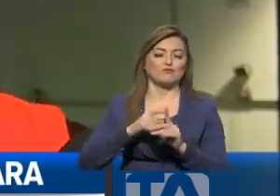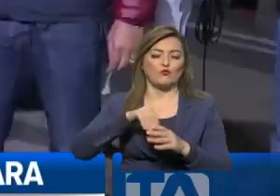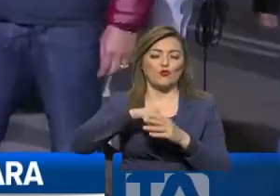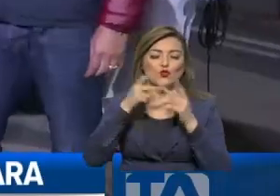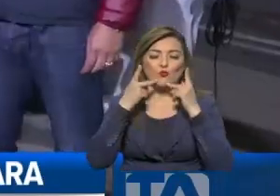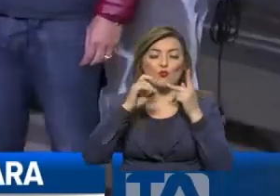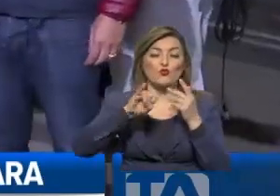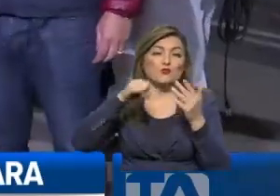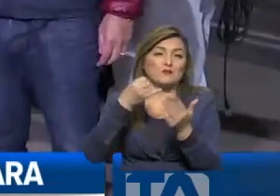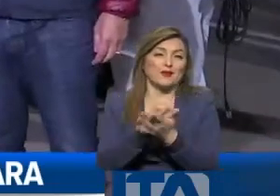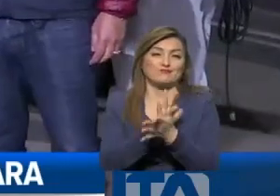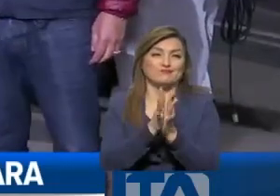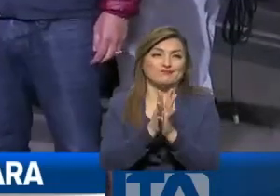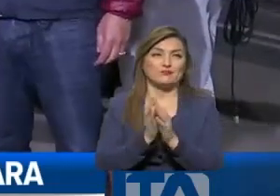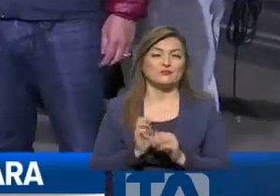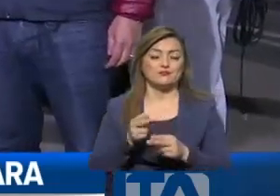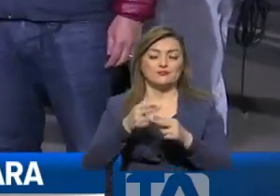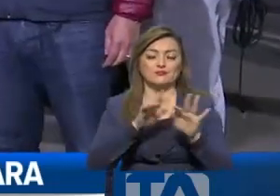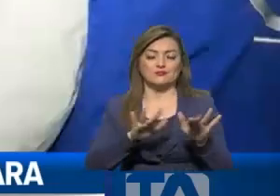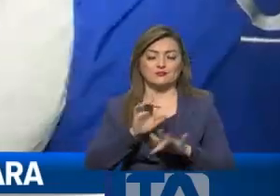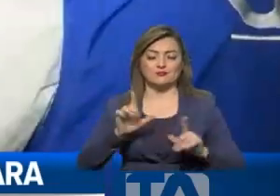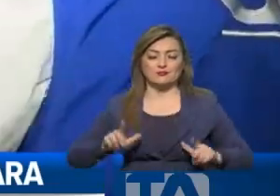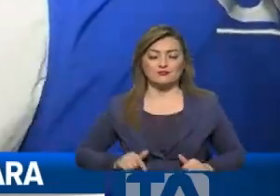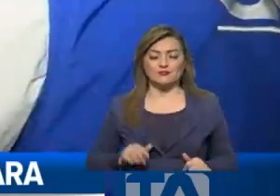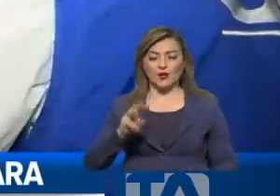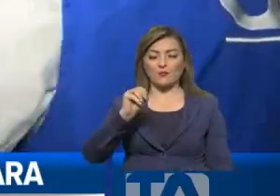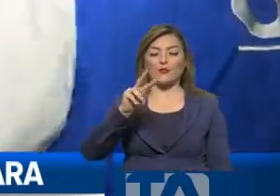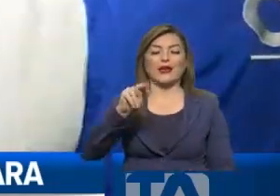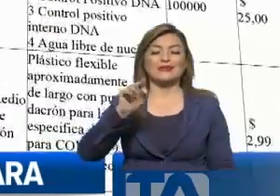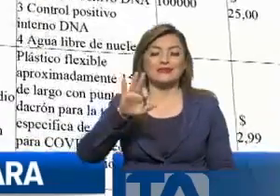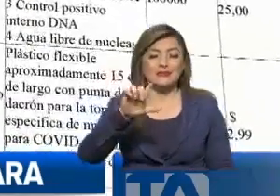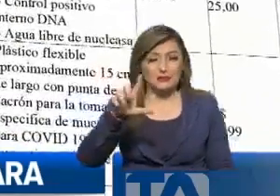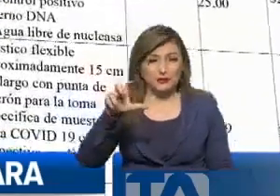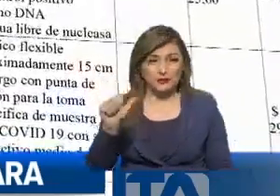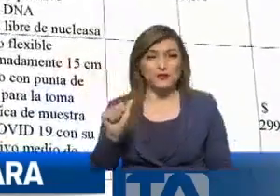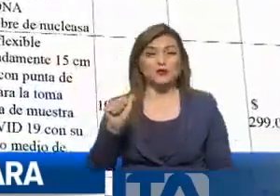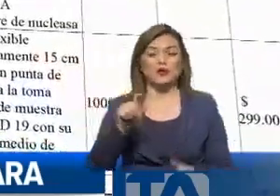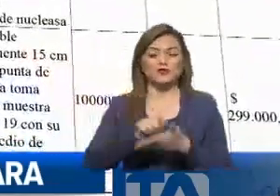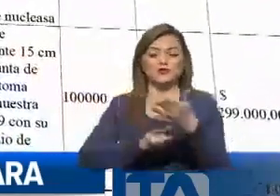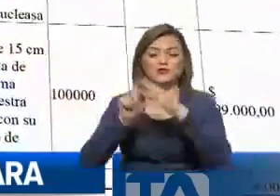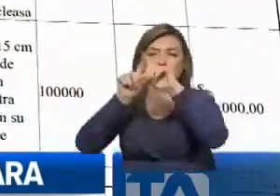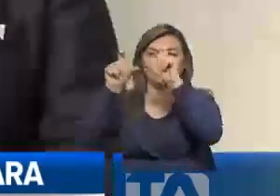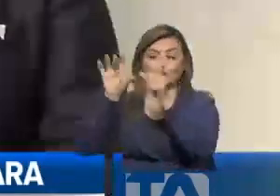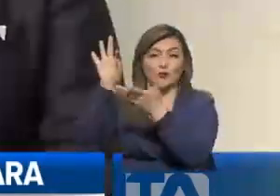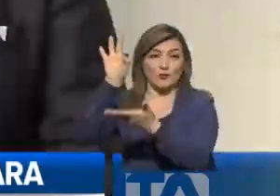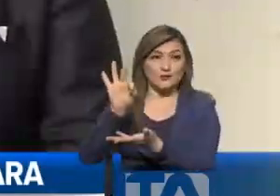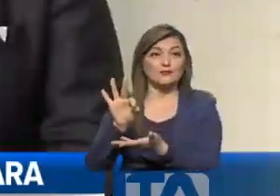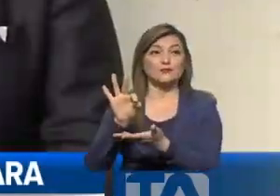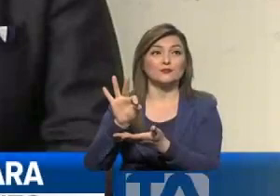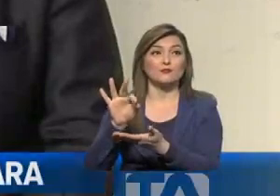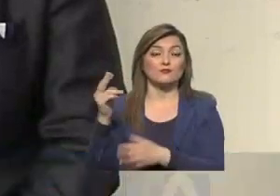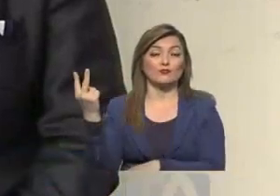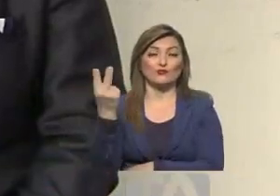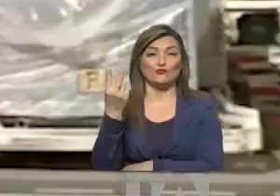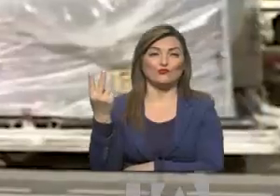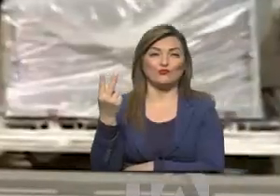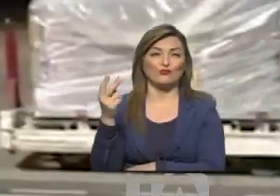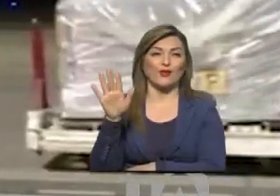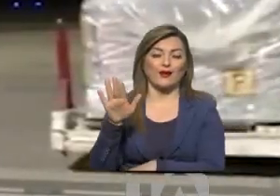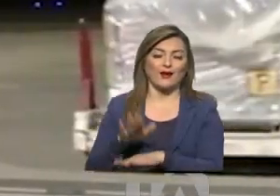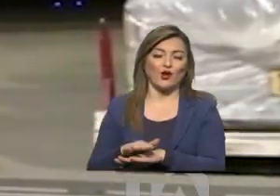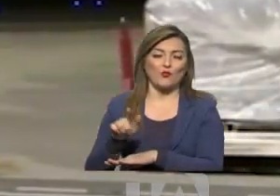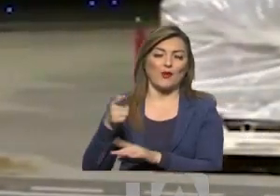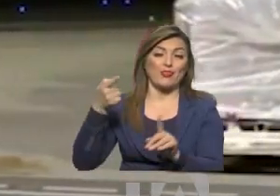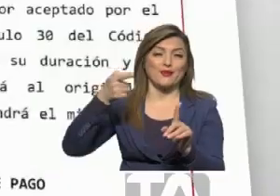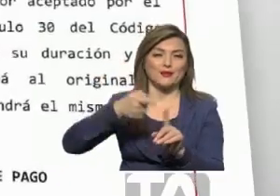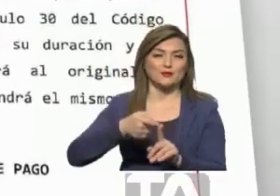su ex secretario de Salud, Lenin Mantilla, y el contratista representante de Salumet S.A., Juan Vinelli, serían los supuestos